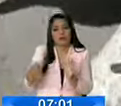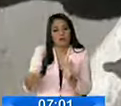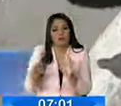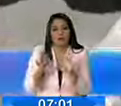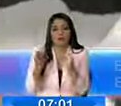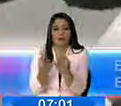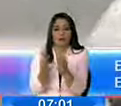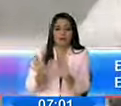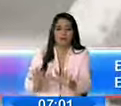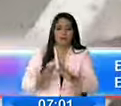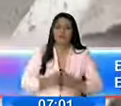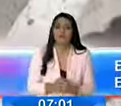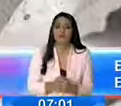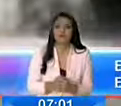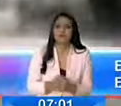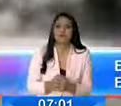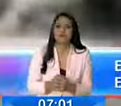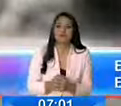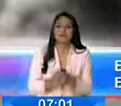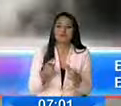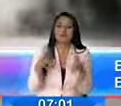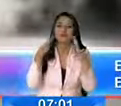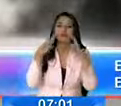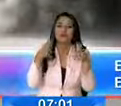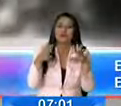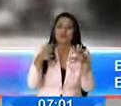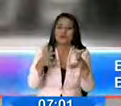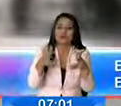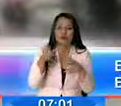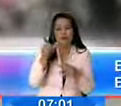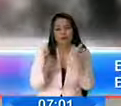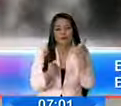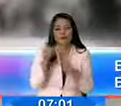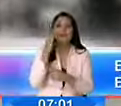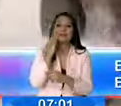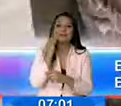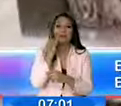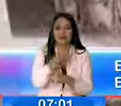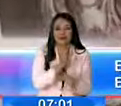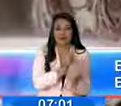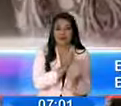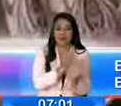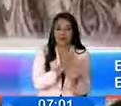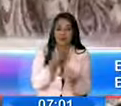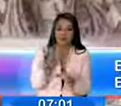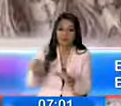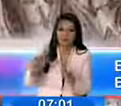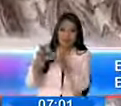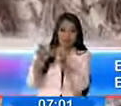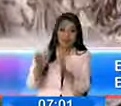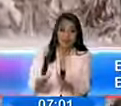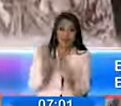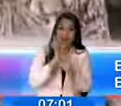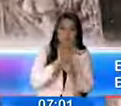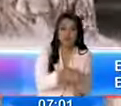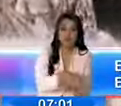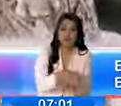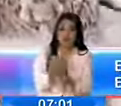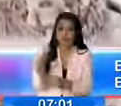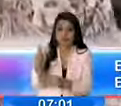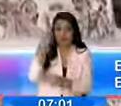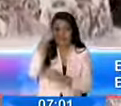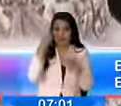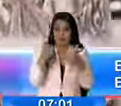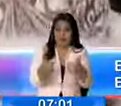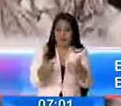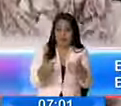que muchos de estos chicos que practican el acoso escolar en contra de otros, generalmente no son capaces de razonar sobre el mal